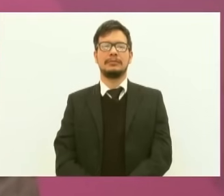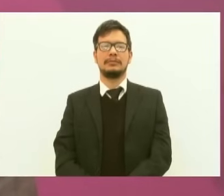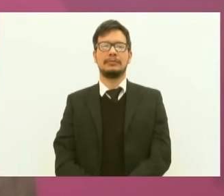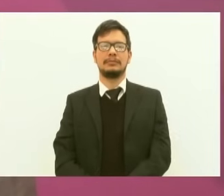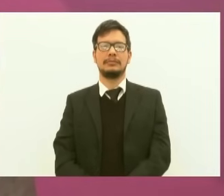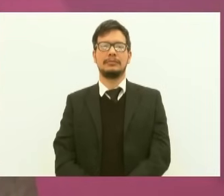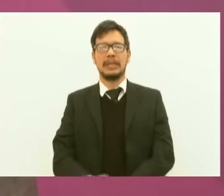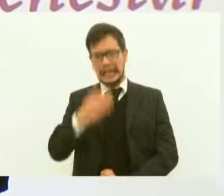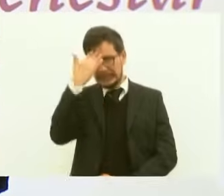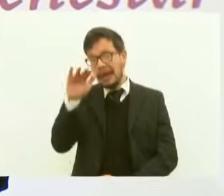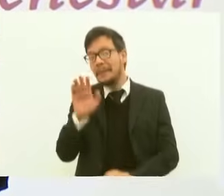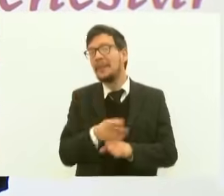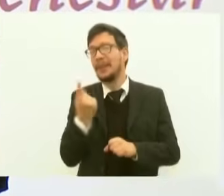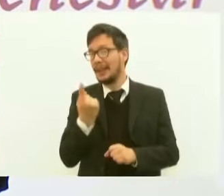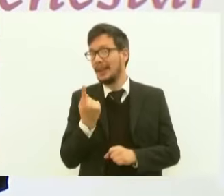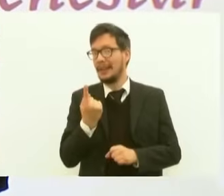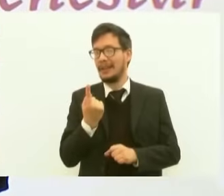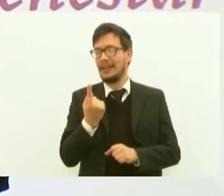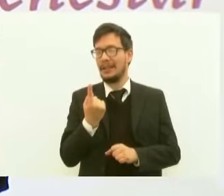¿Saben por qué?